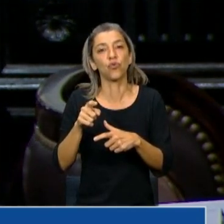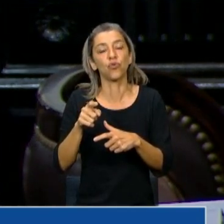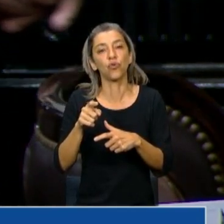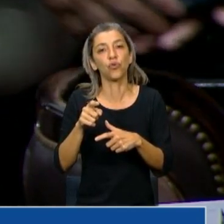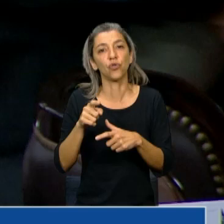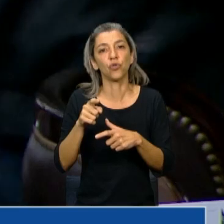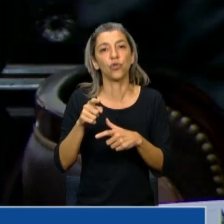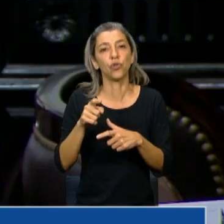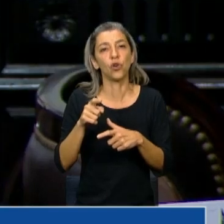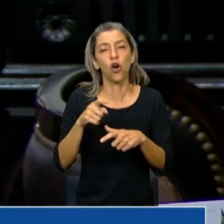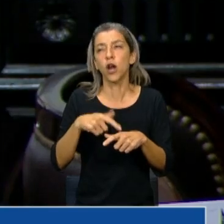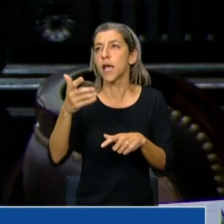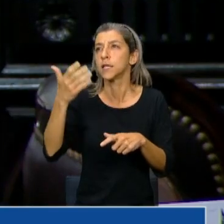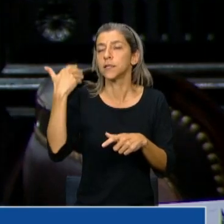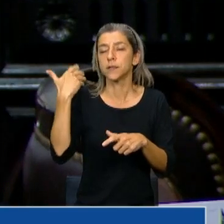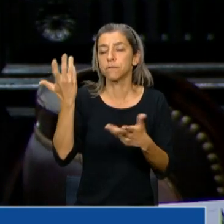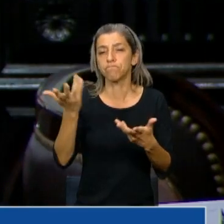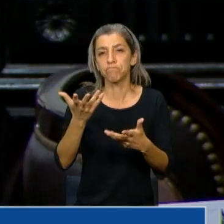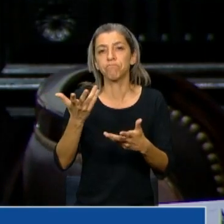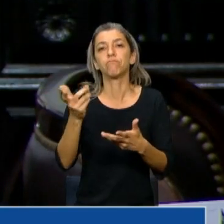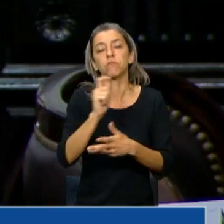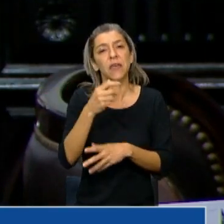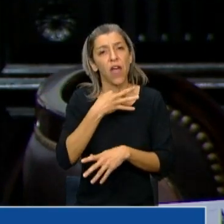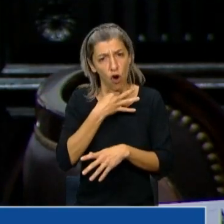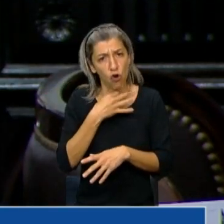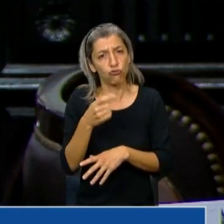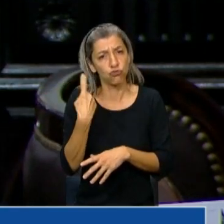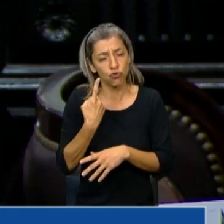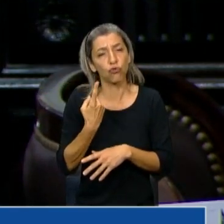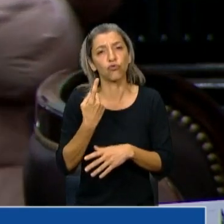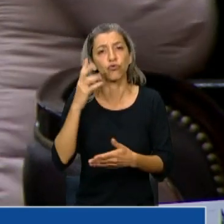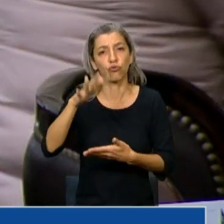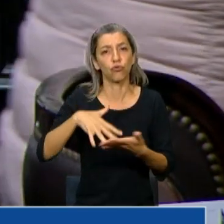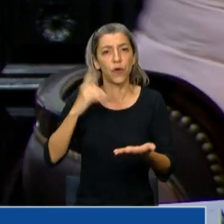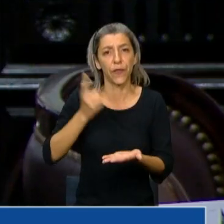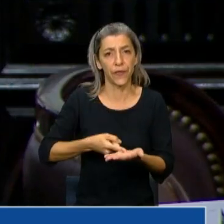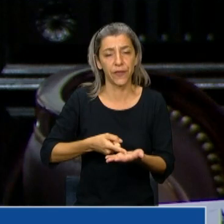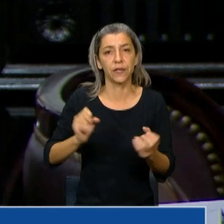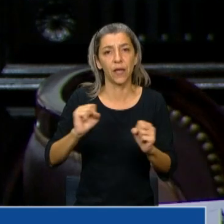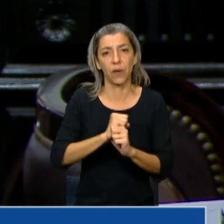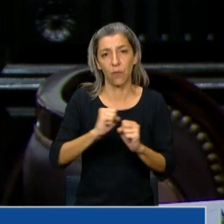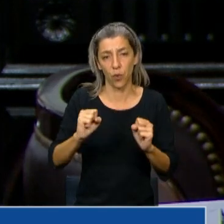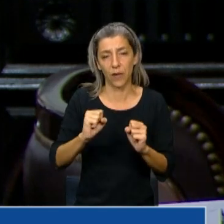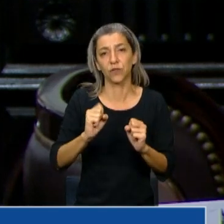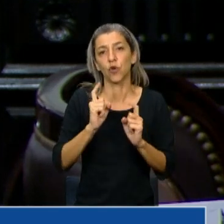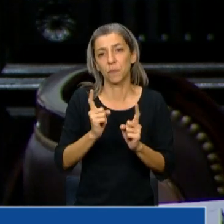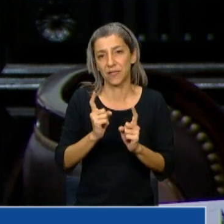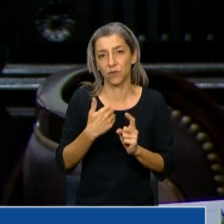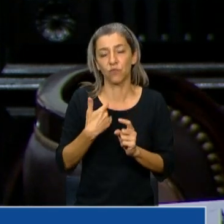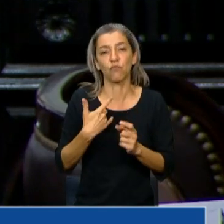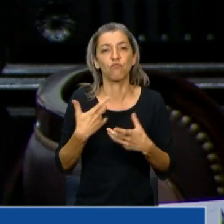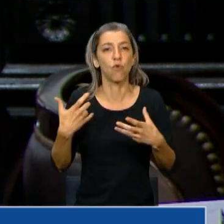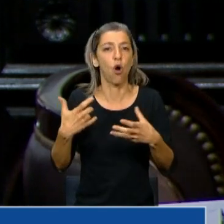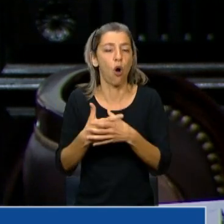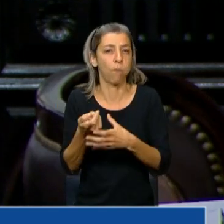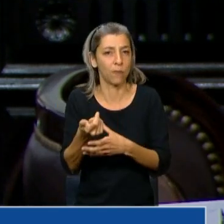y allá por agosto se aprobó el dictamen finalmente de minoría, el Senado lo modifica